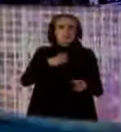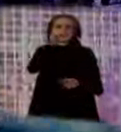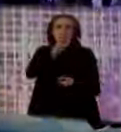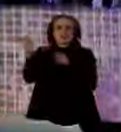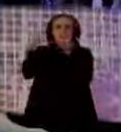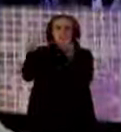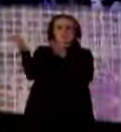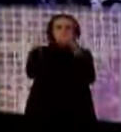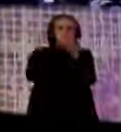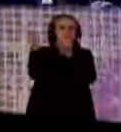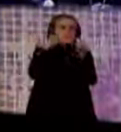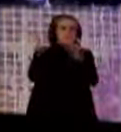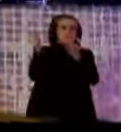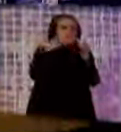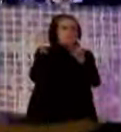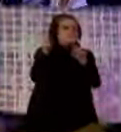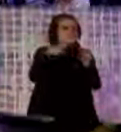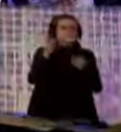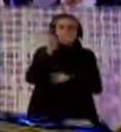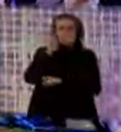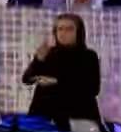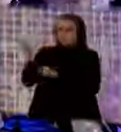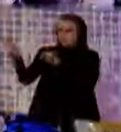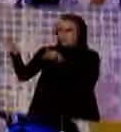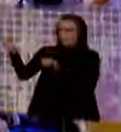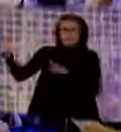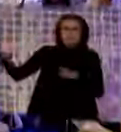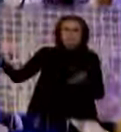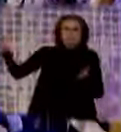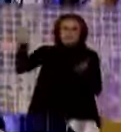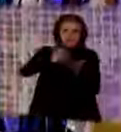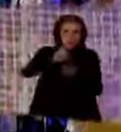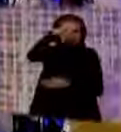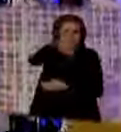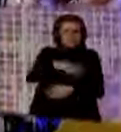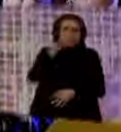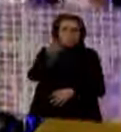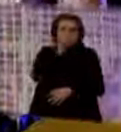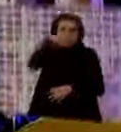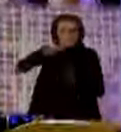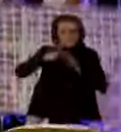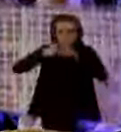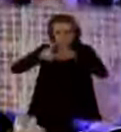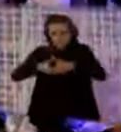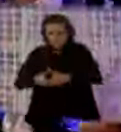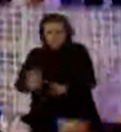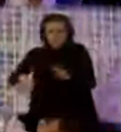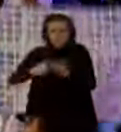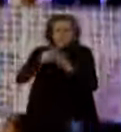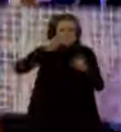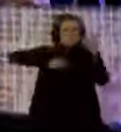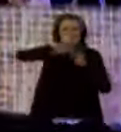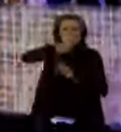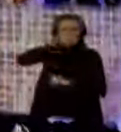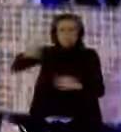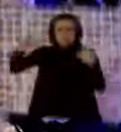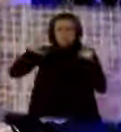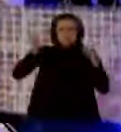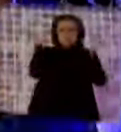inmigrantes veo llegar y naufragar hasta llorar los responsables Nunca llegan a un